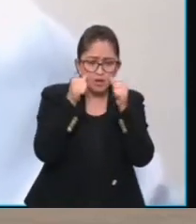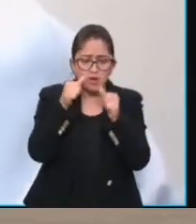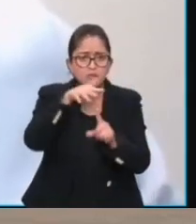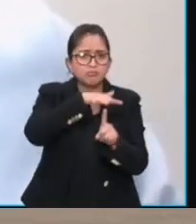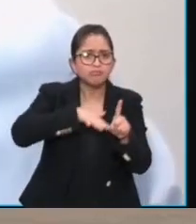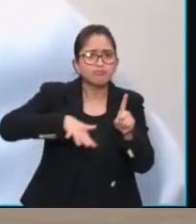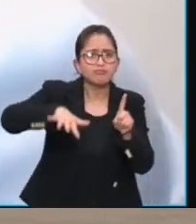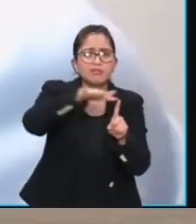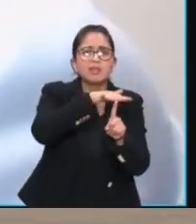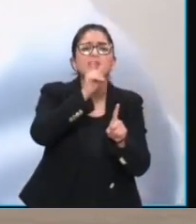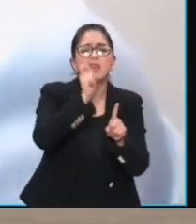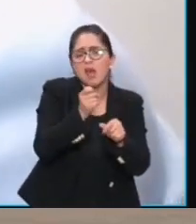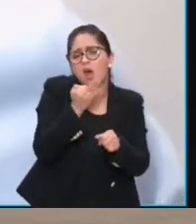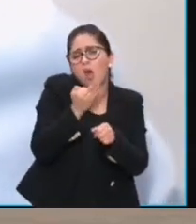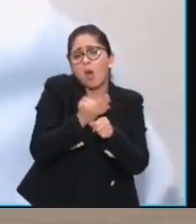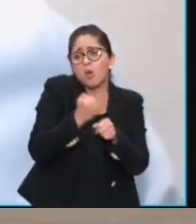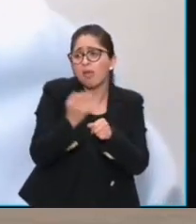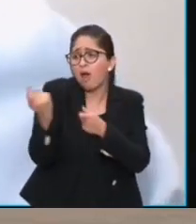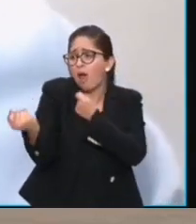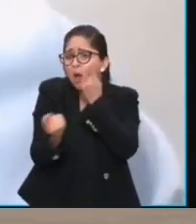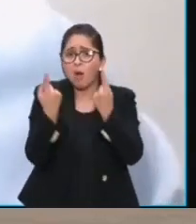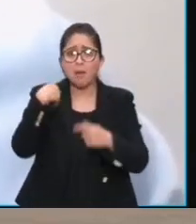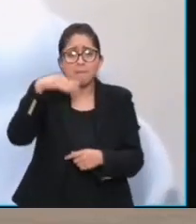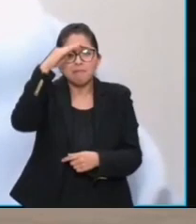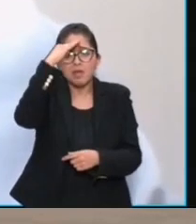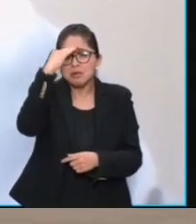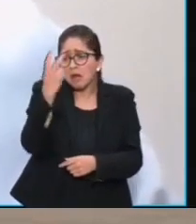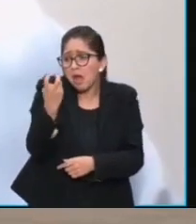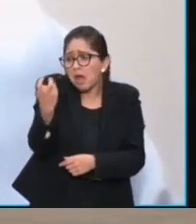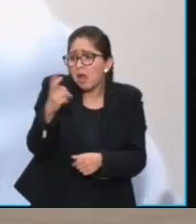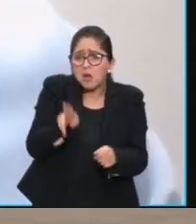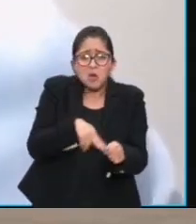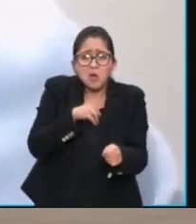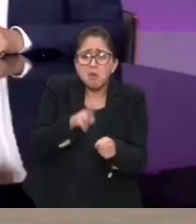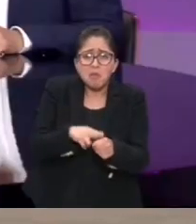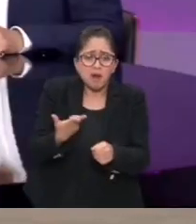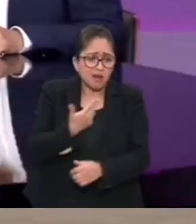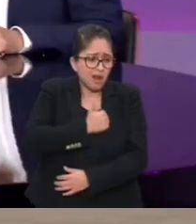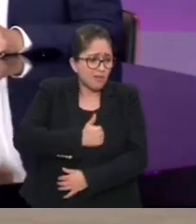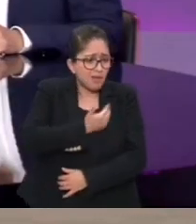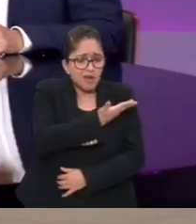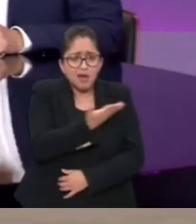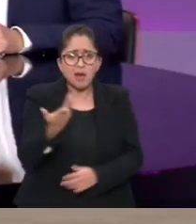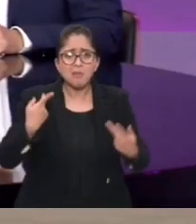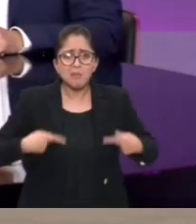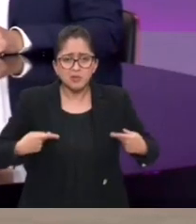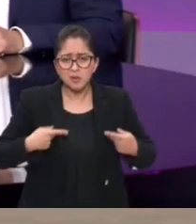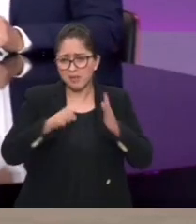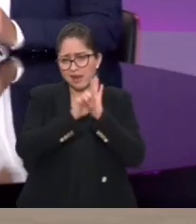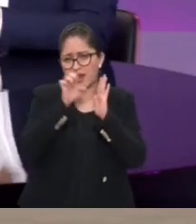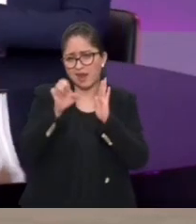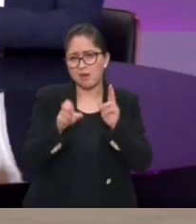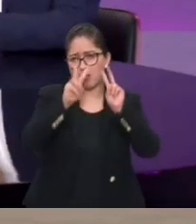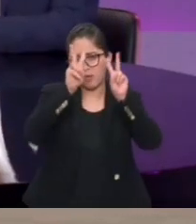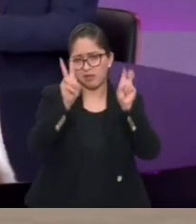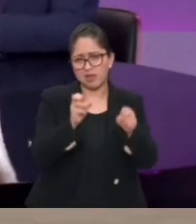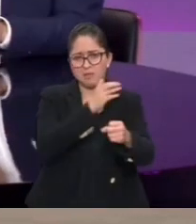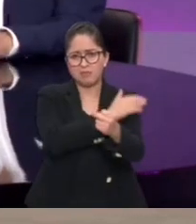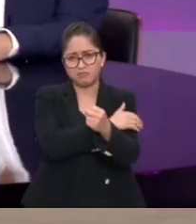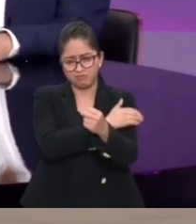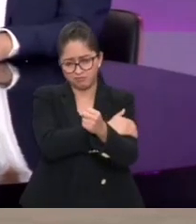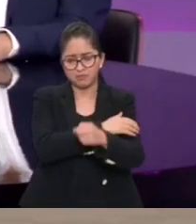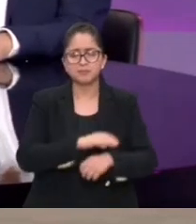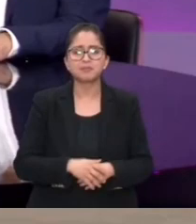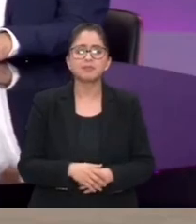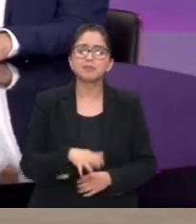la normalidad, lamentablemente, para muchos mexicanos. Diputado, la diabetes, le pedimos la hipertensión, por ejemplo. Enfocar esta parte del debate a las propuestas, por